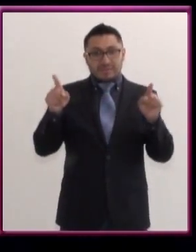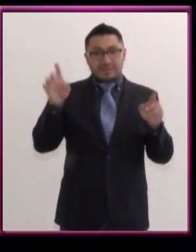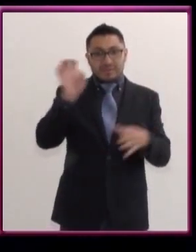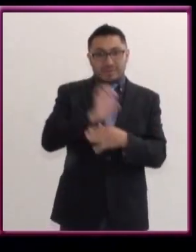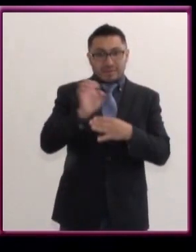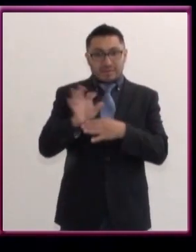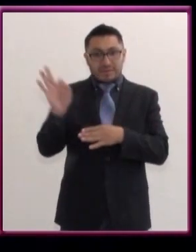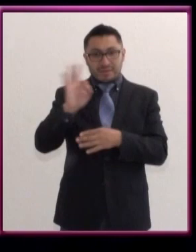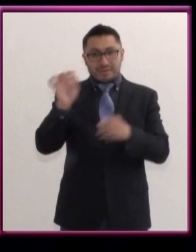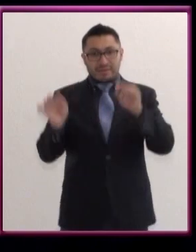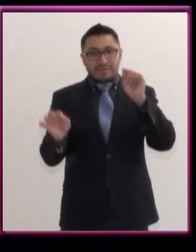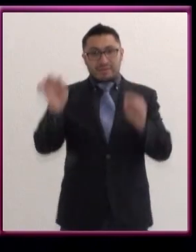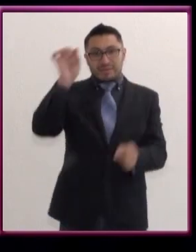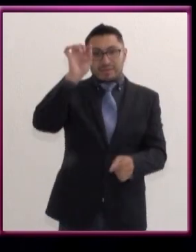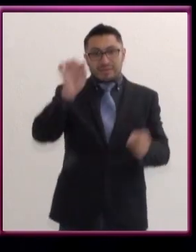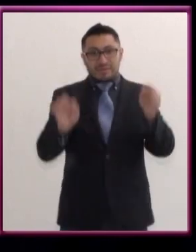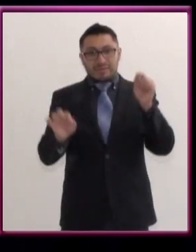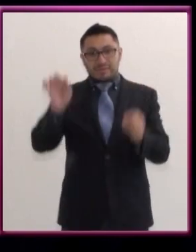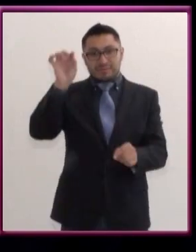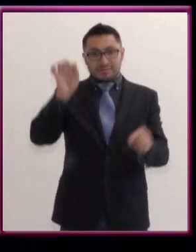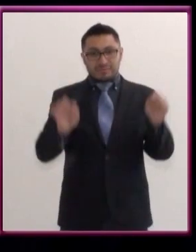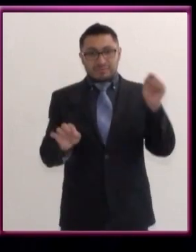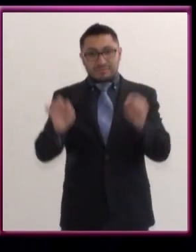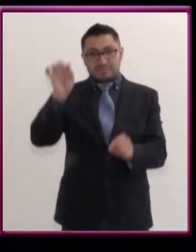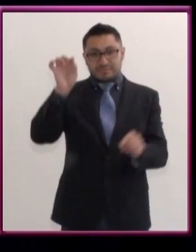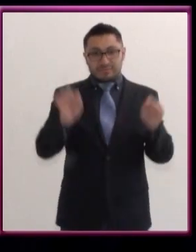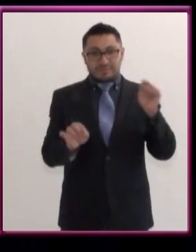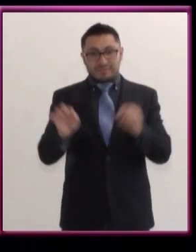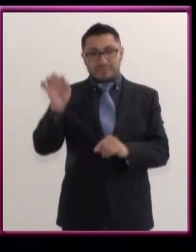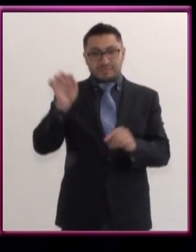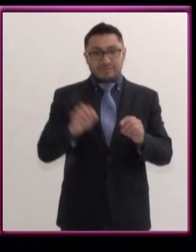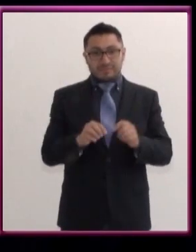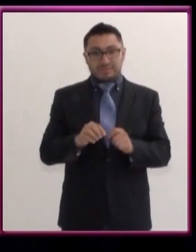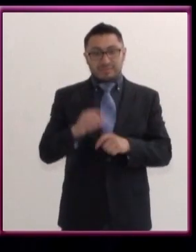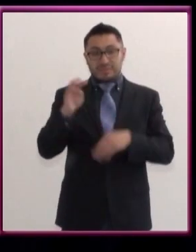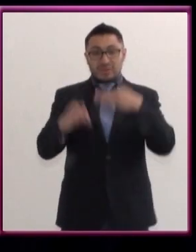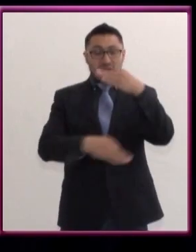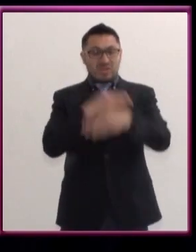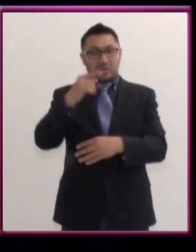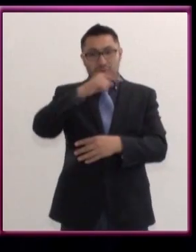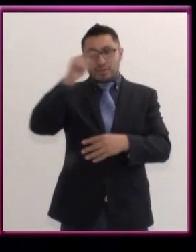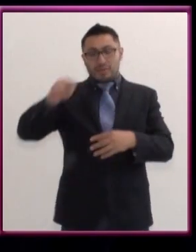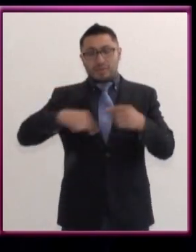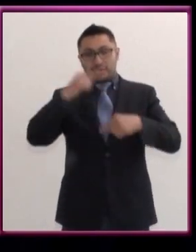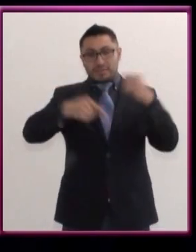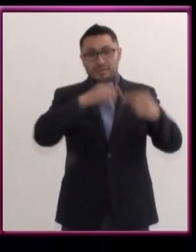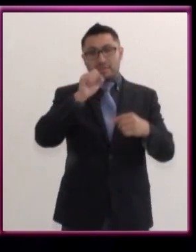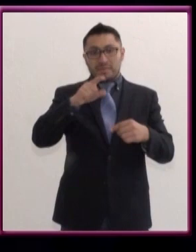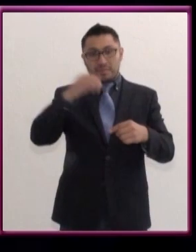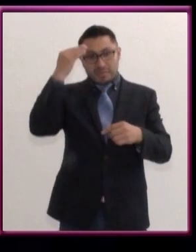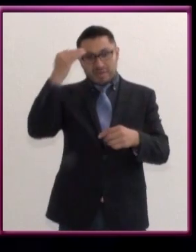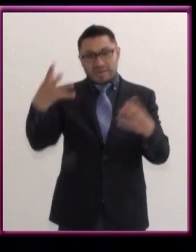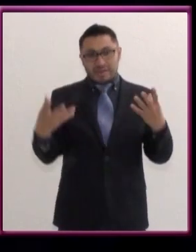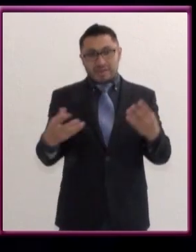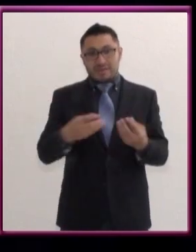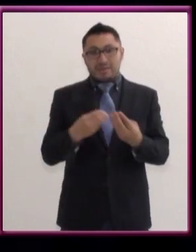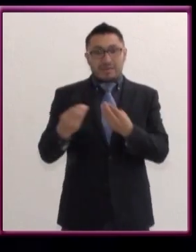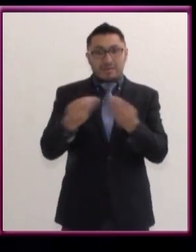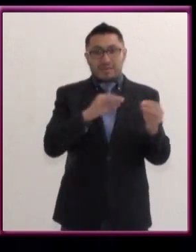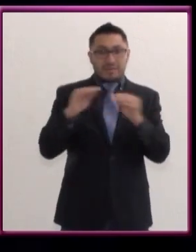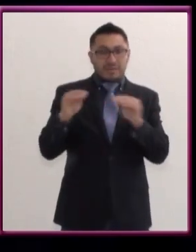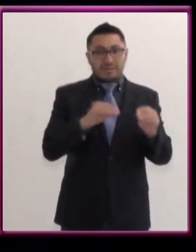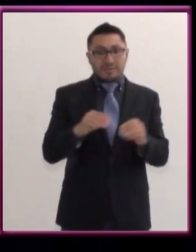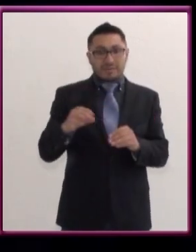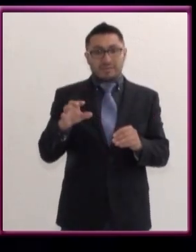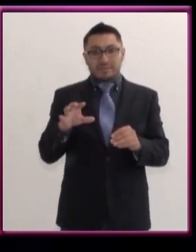Y entonces, si nosotros hacemos girar todos los elementos al mismo tiempo, la predicción del movimiento